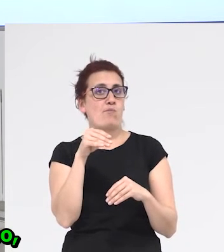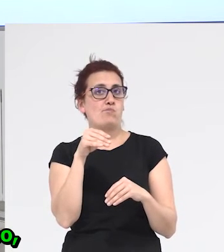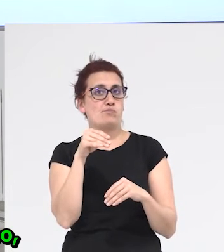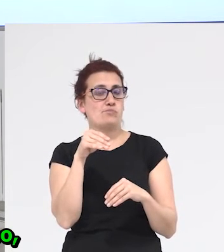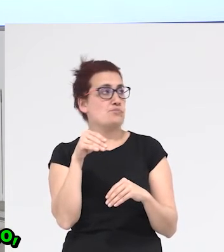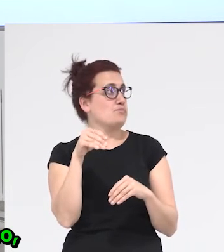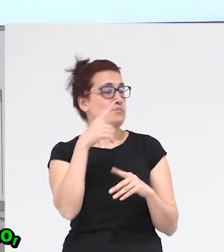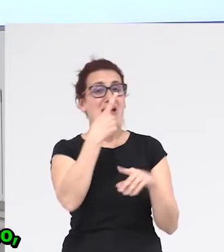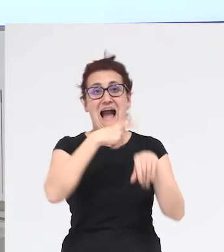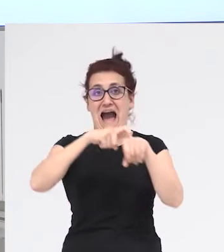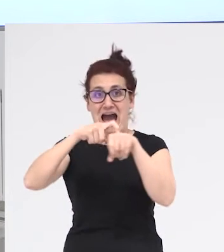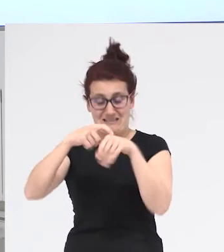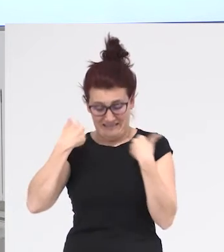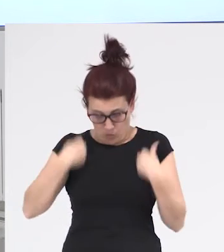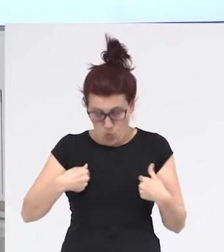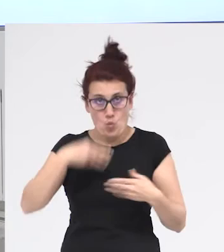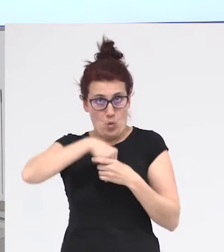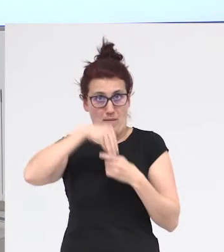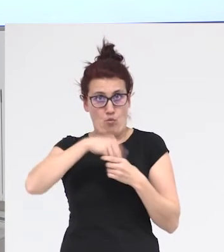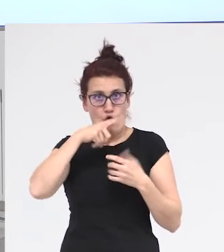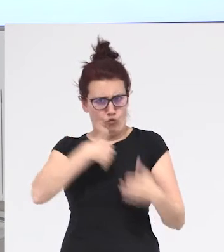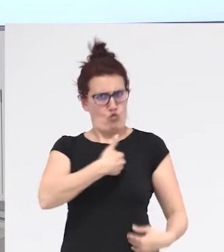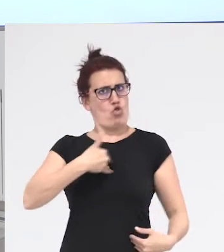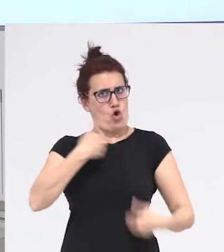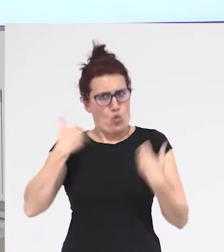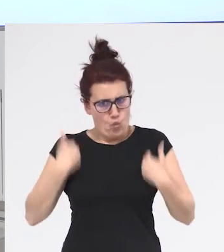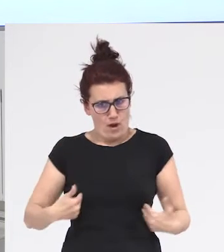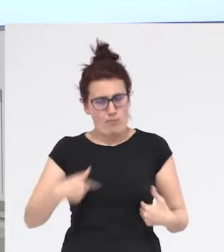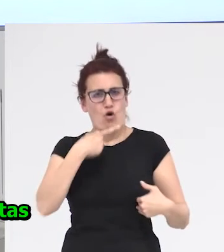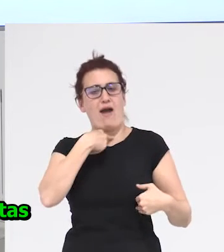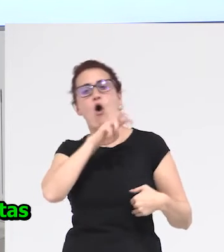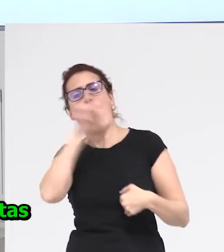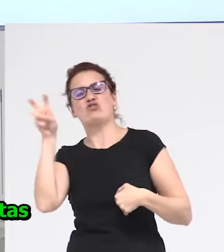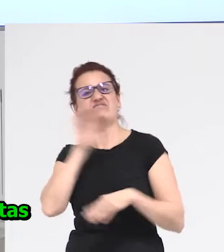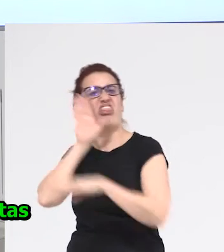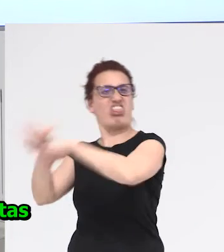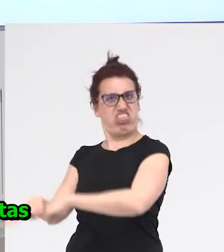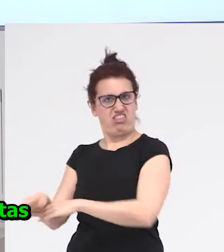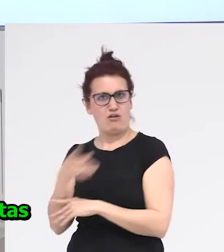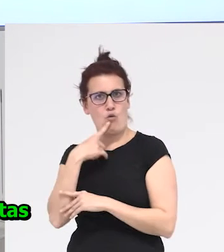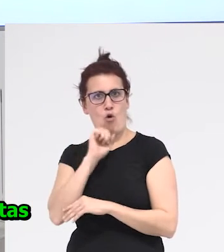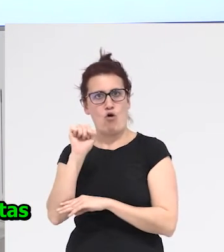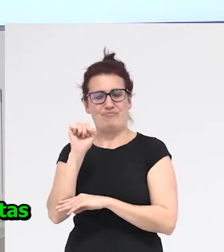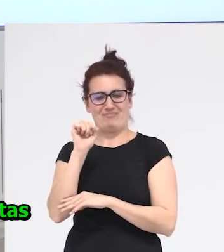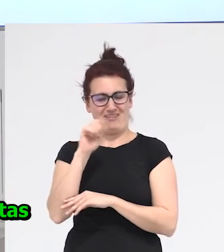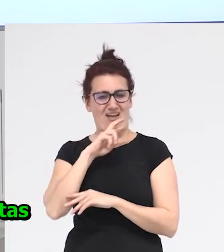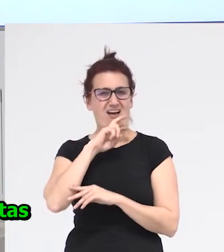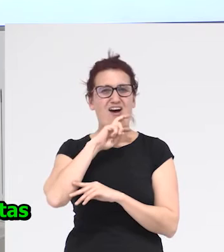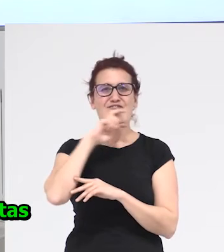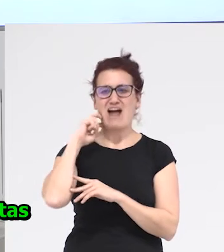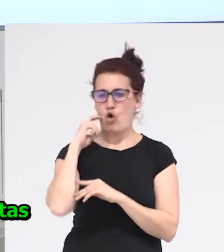estas características del cuerpo, estas funciones del cuerpo que están por encima de otras, que se las valora de maneras